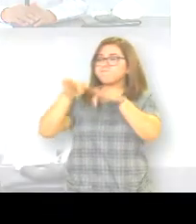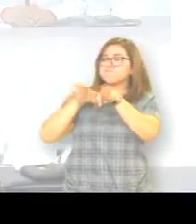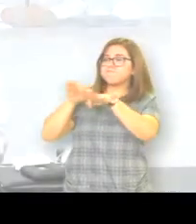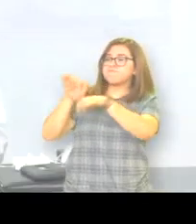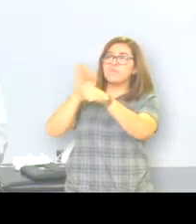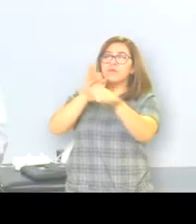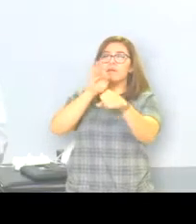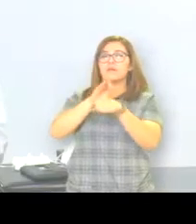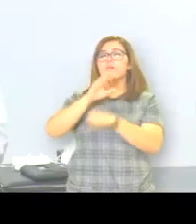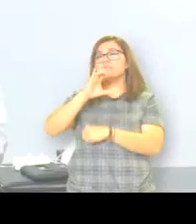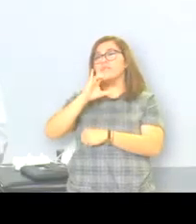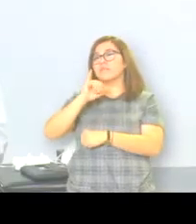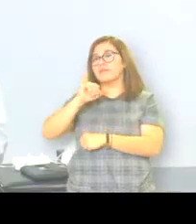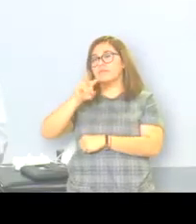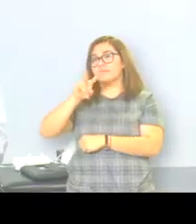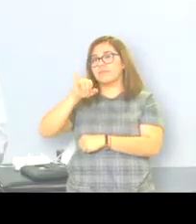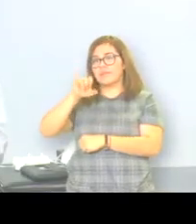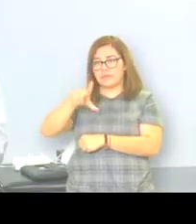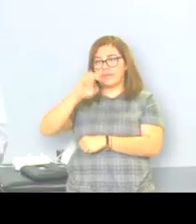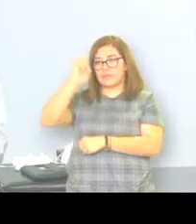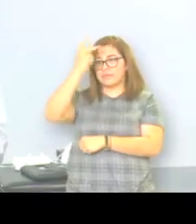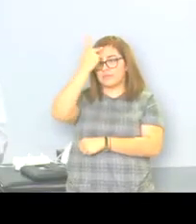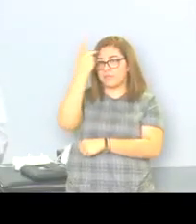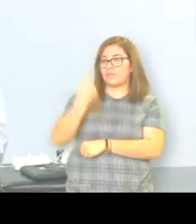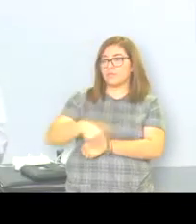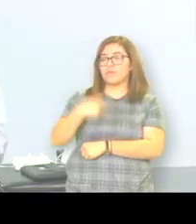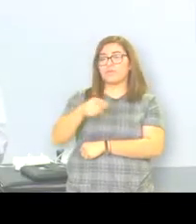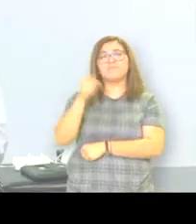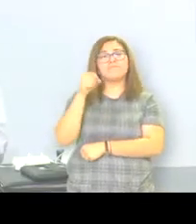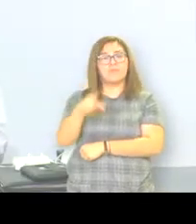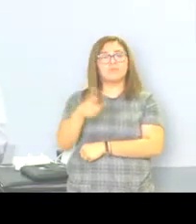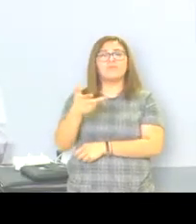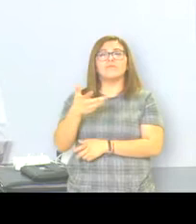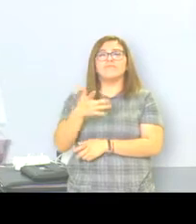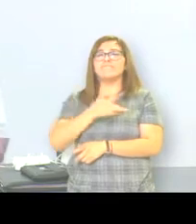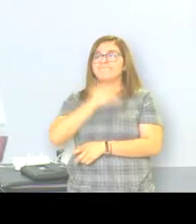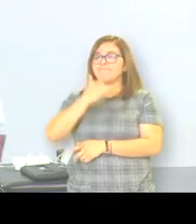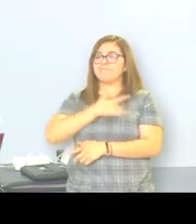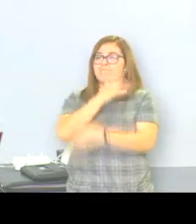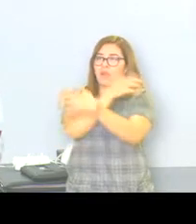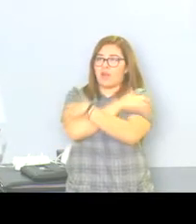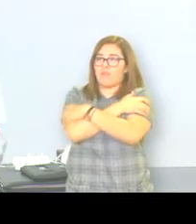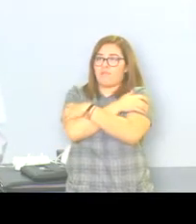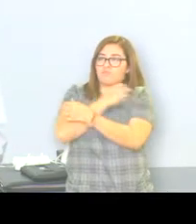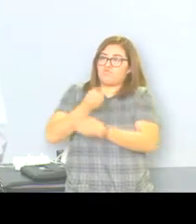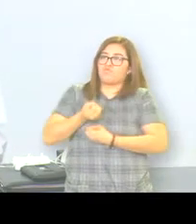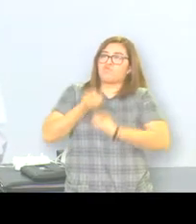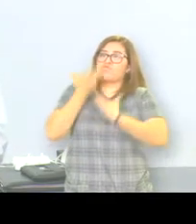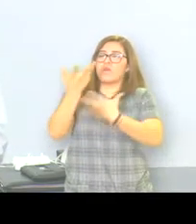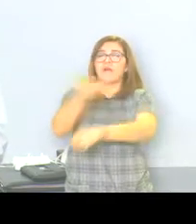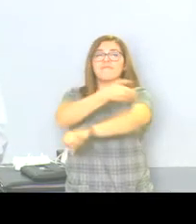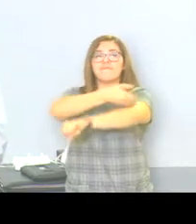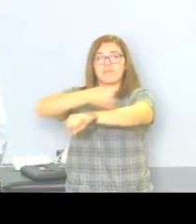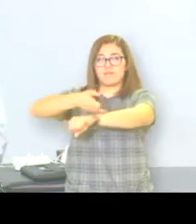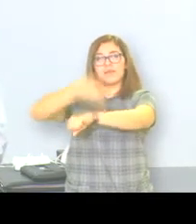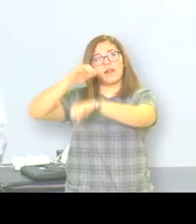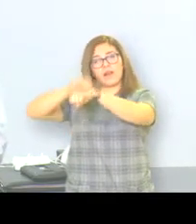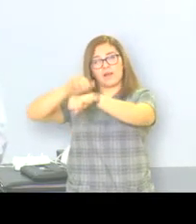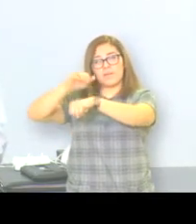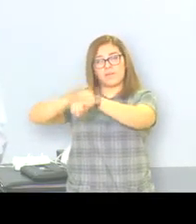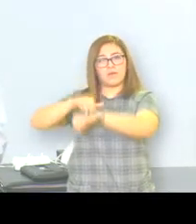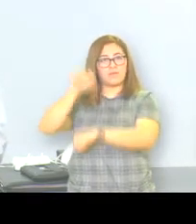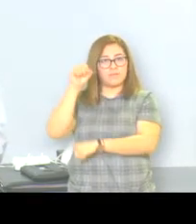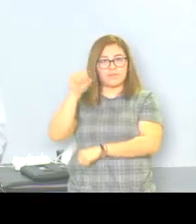en protección civil aquí en San Luis Potosí. Desde aquí enviamos un abrazo solidario a su familia y a